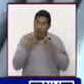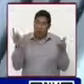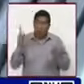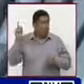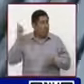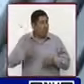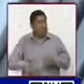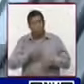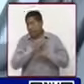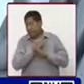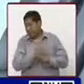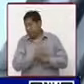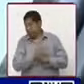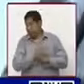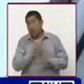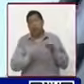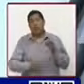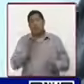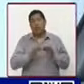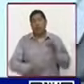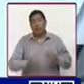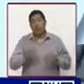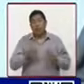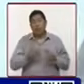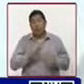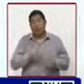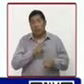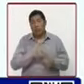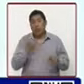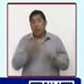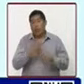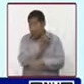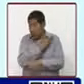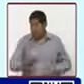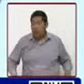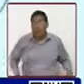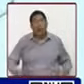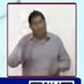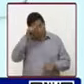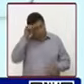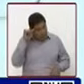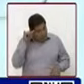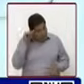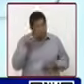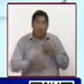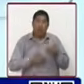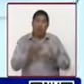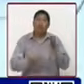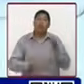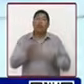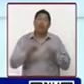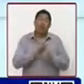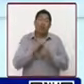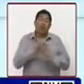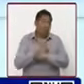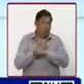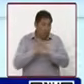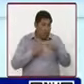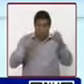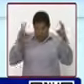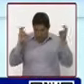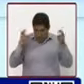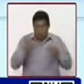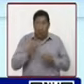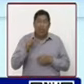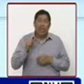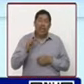declarado incompetente para procesar y juzgar por la vía ordinaria a la expresidenta Yanine Áñez en el proceso que presentó el Ministerio Público por el caso